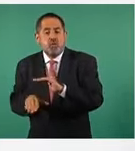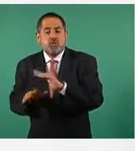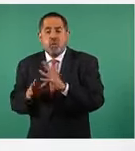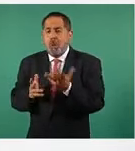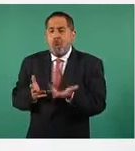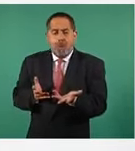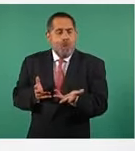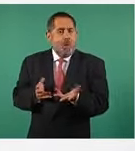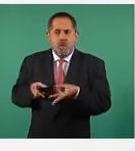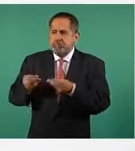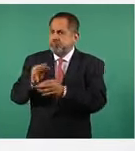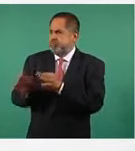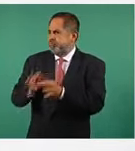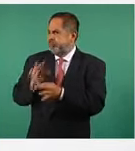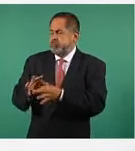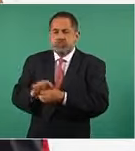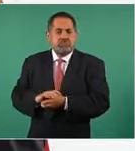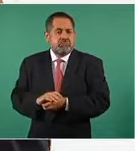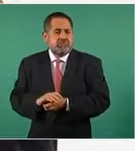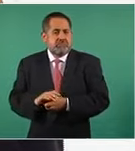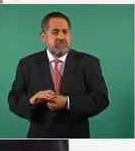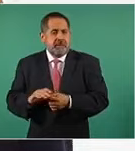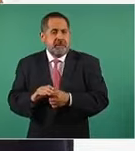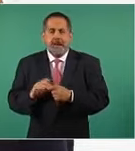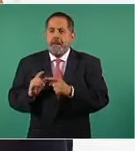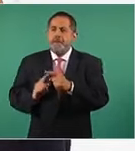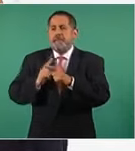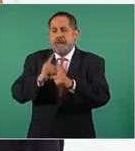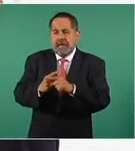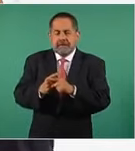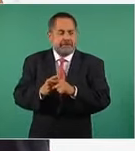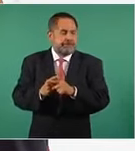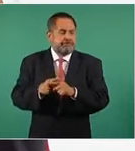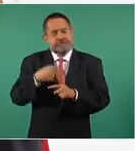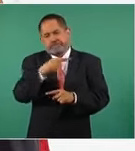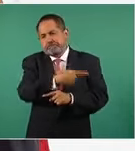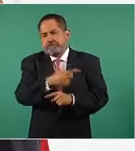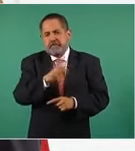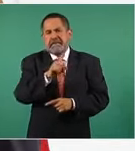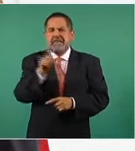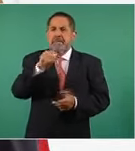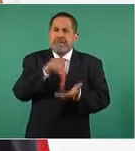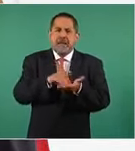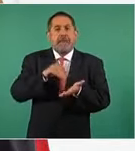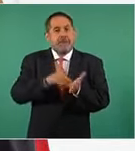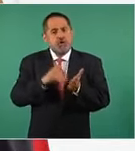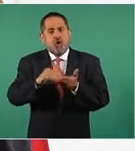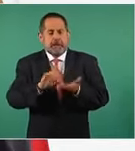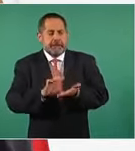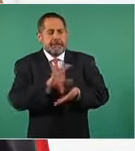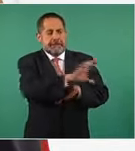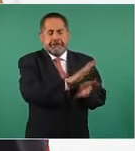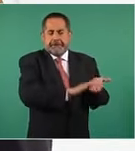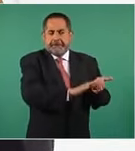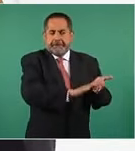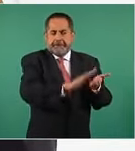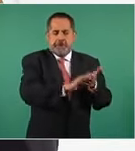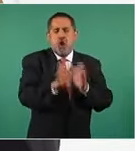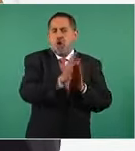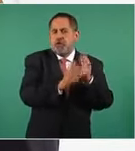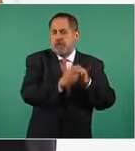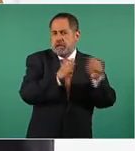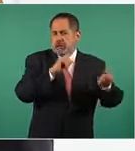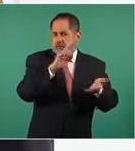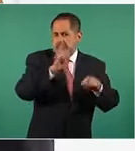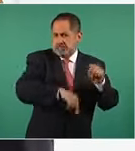aún sumando los 100 mil millones que costó la liquidación a empresas que mantenían contratos en el